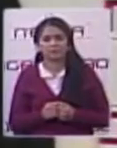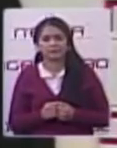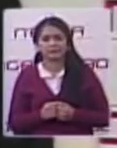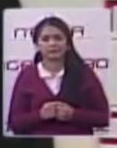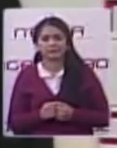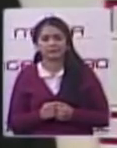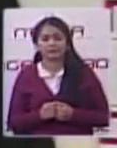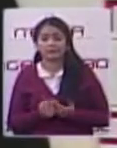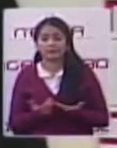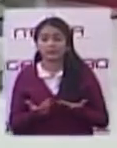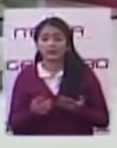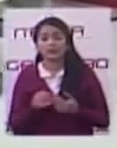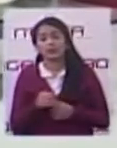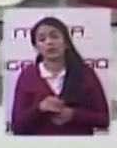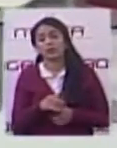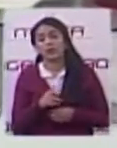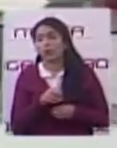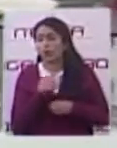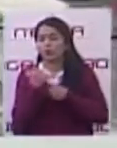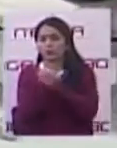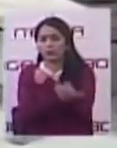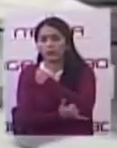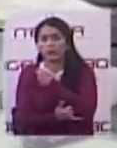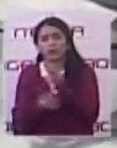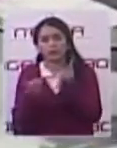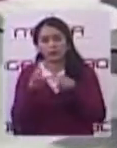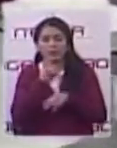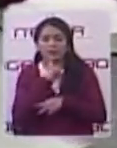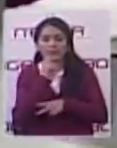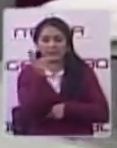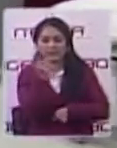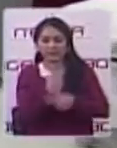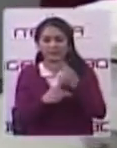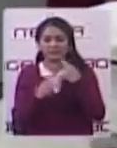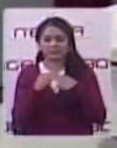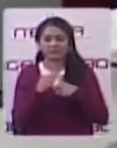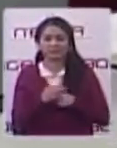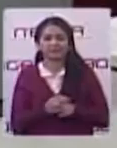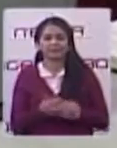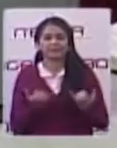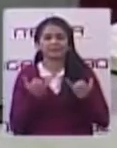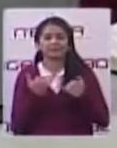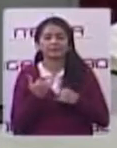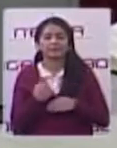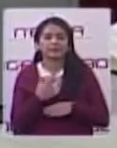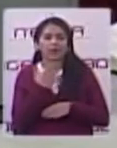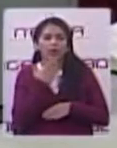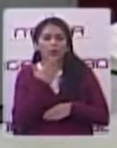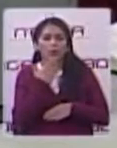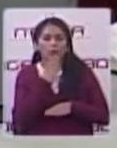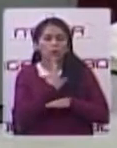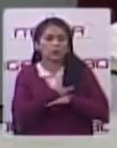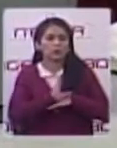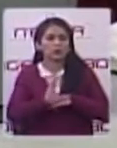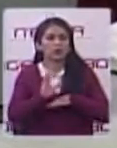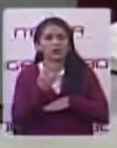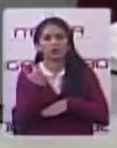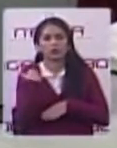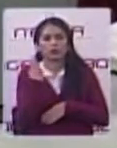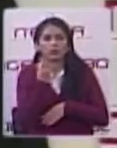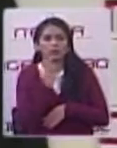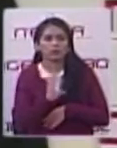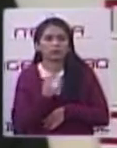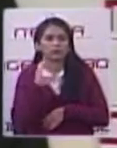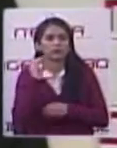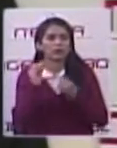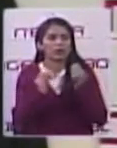movimiento importante entre los dos países y eso va a continuar. ¿Qué es lo más recomendable al momento de invertir, Renata?